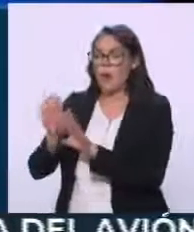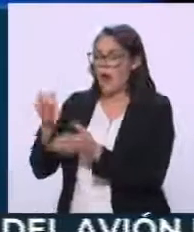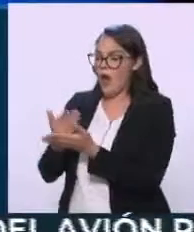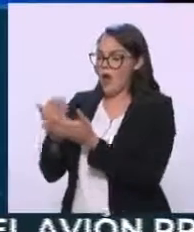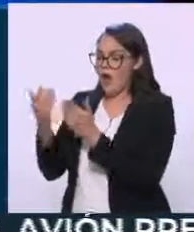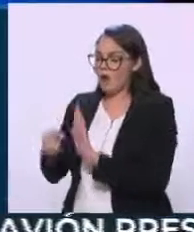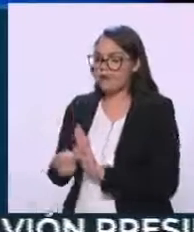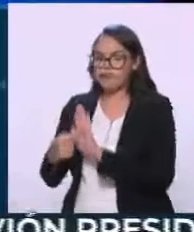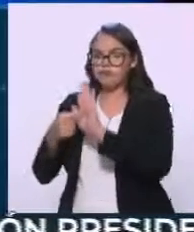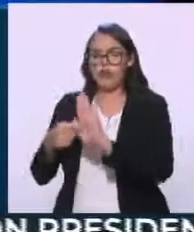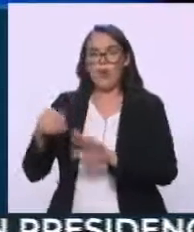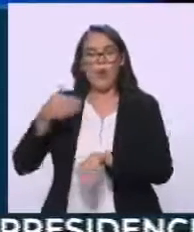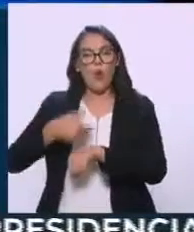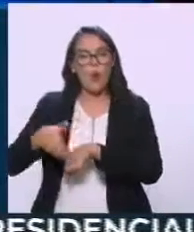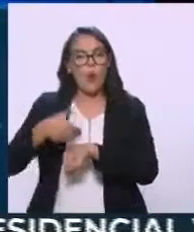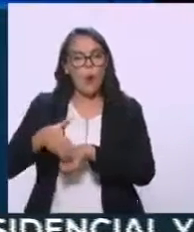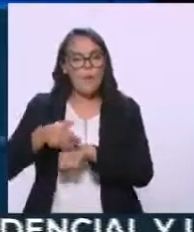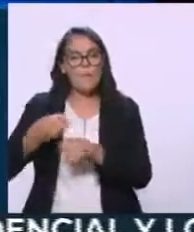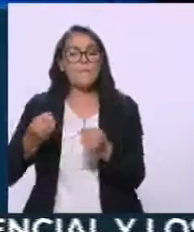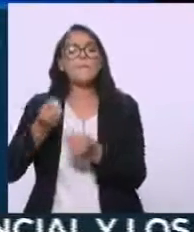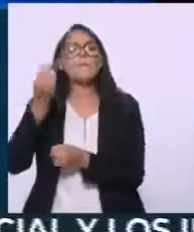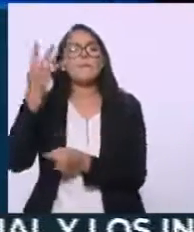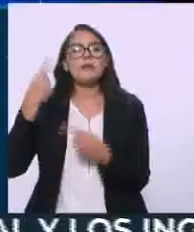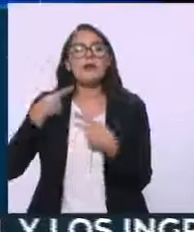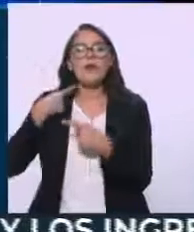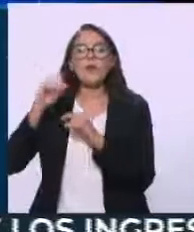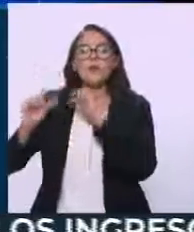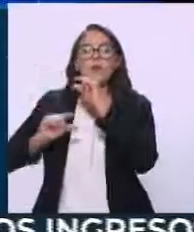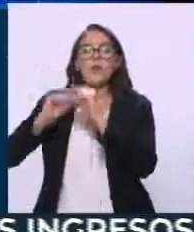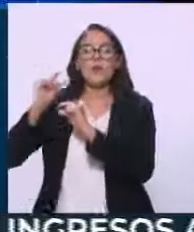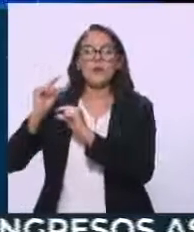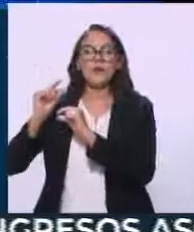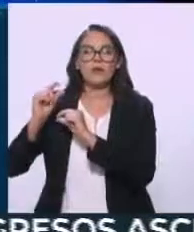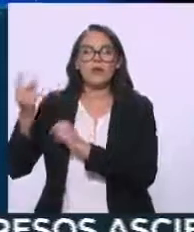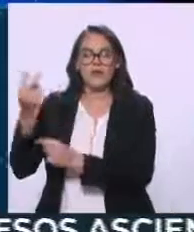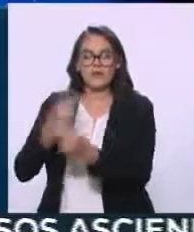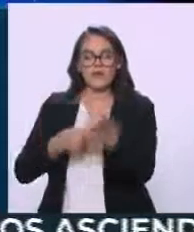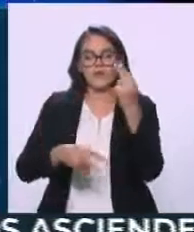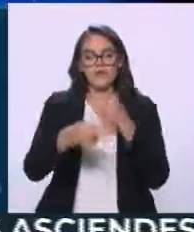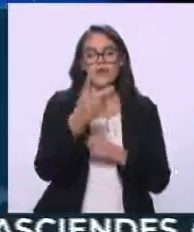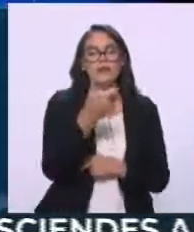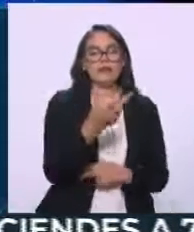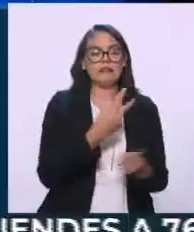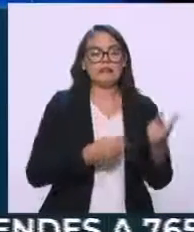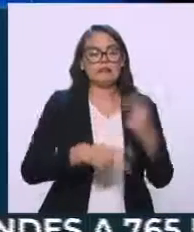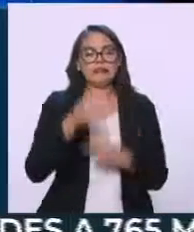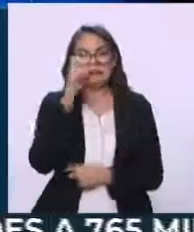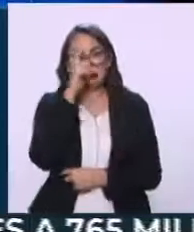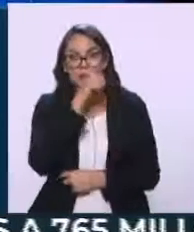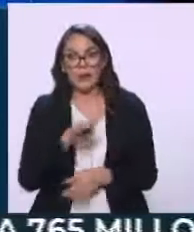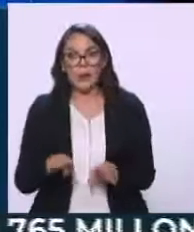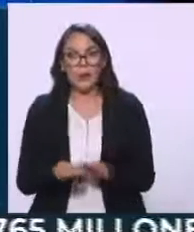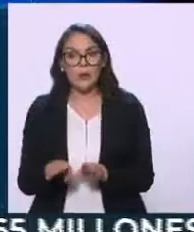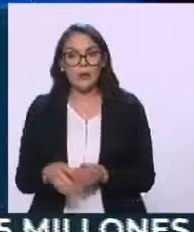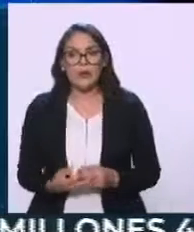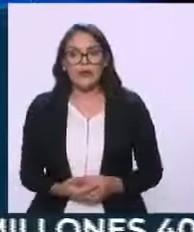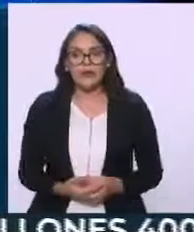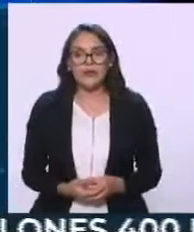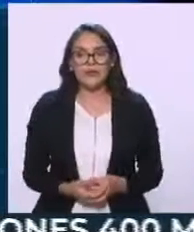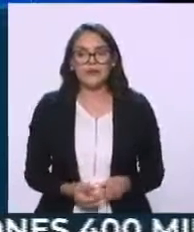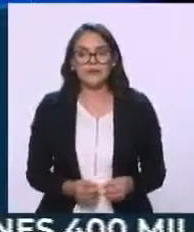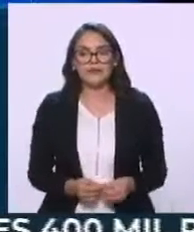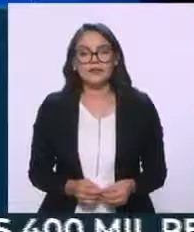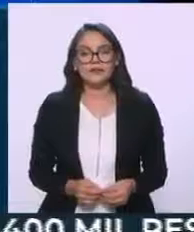que ver con la disminución de ingresos de estos sectores económicos. Pues